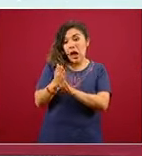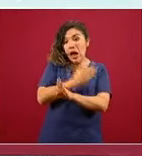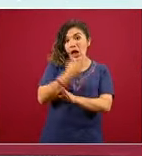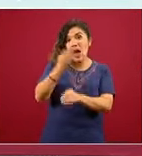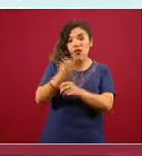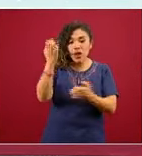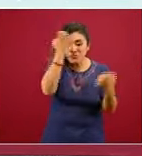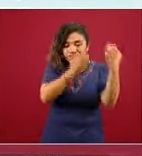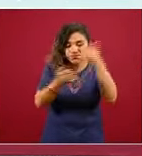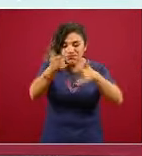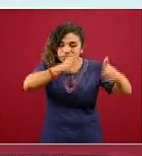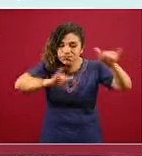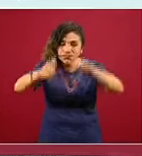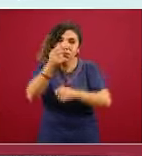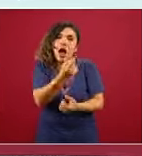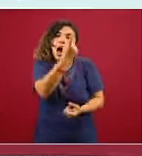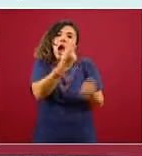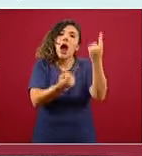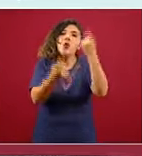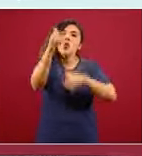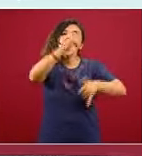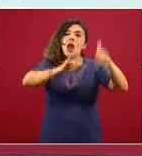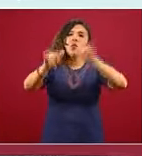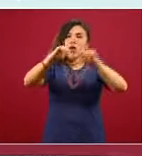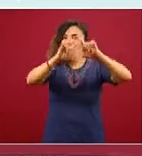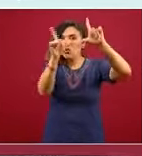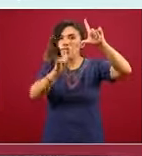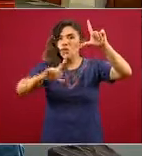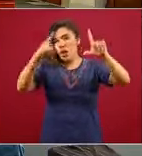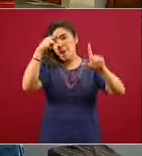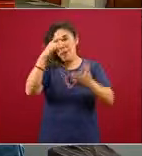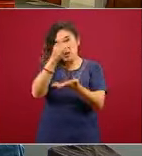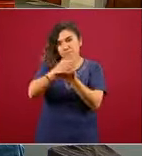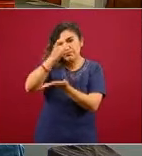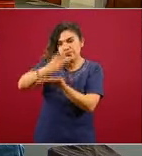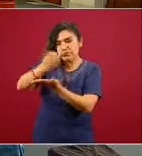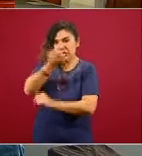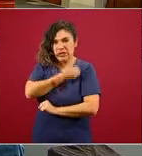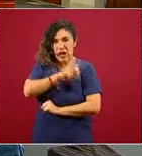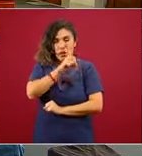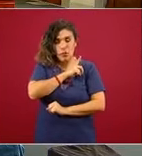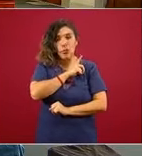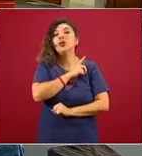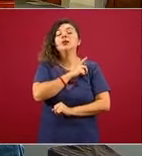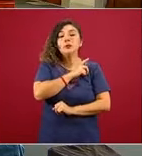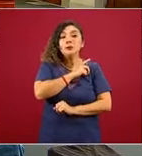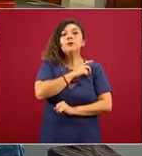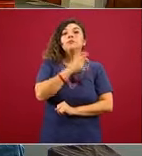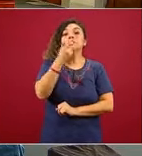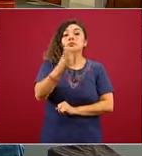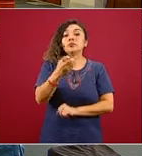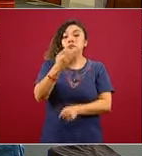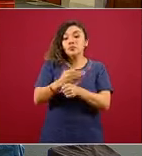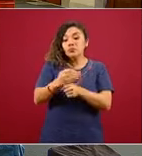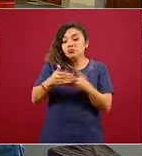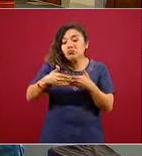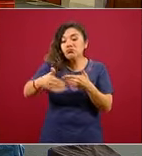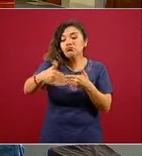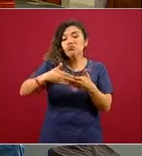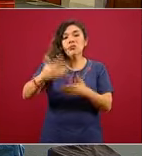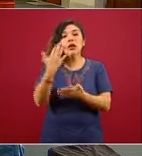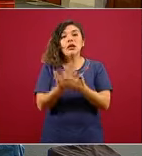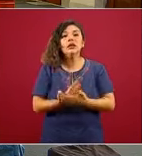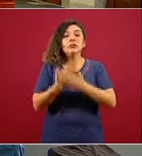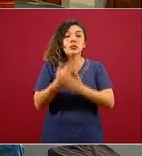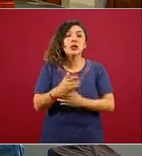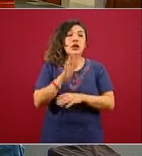en proceso en alguno de los laboratorios de la Red Nacional de Laboratorios de Salud Pública en México y esperamos en los siguientes días